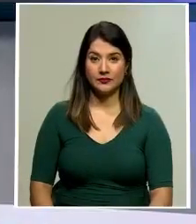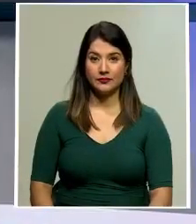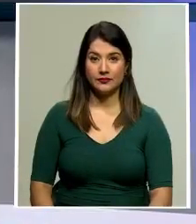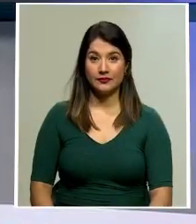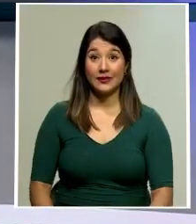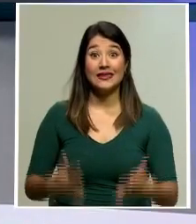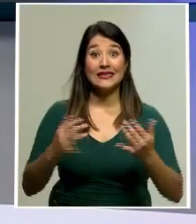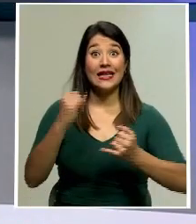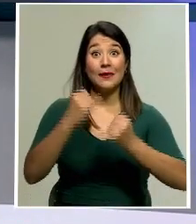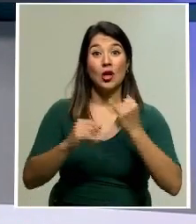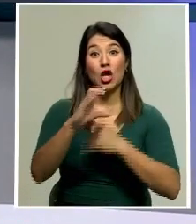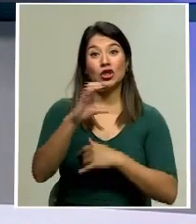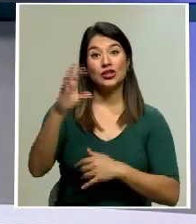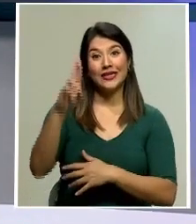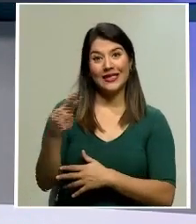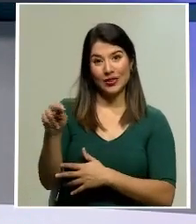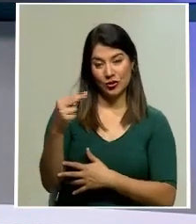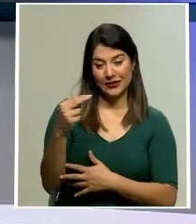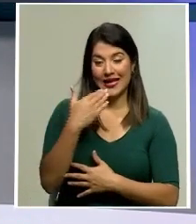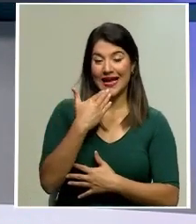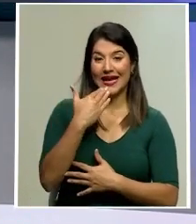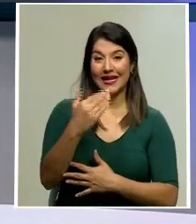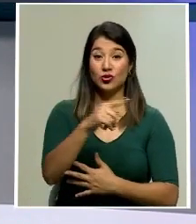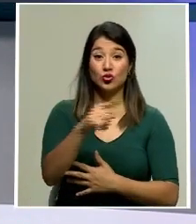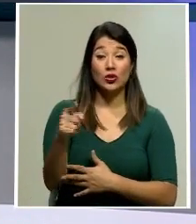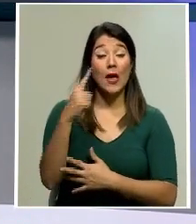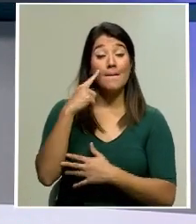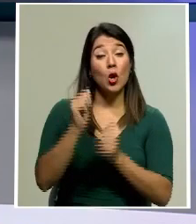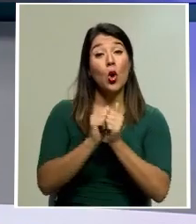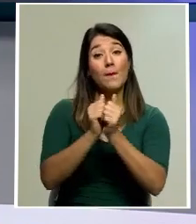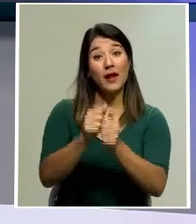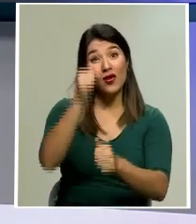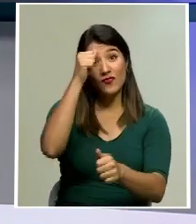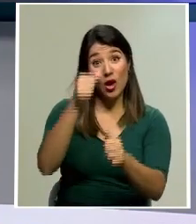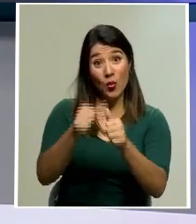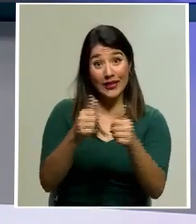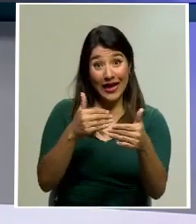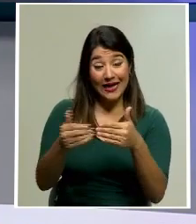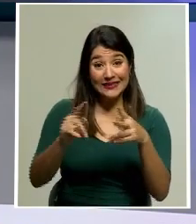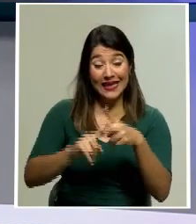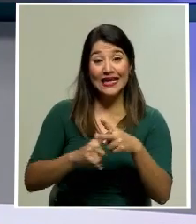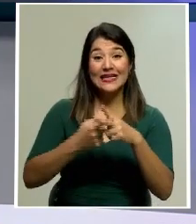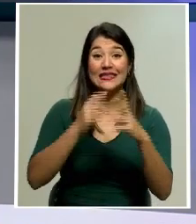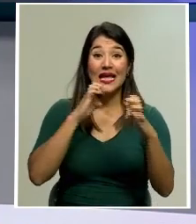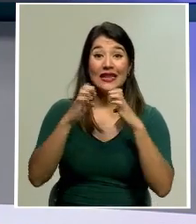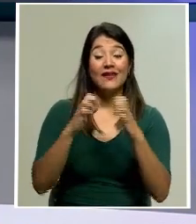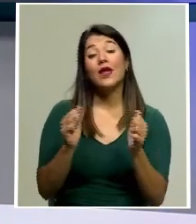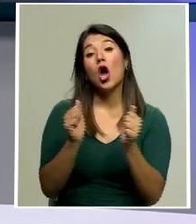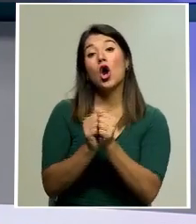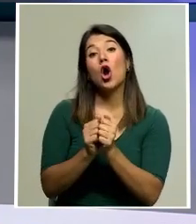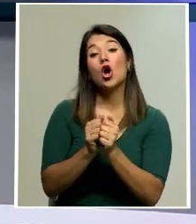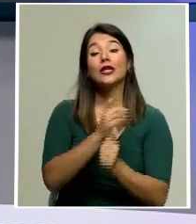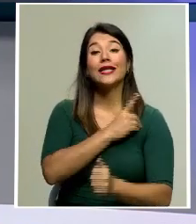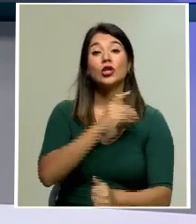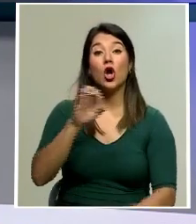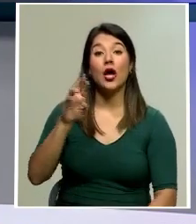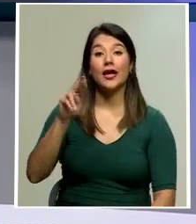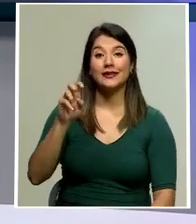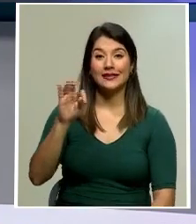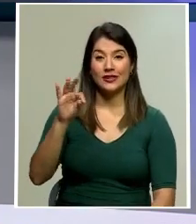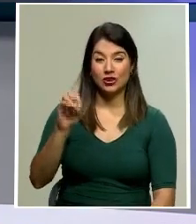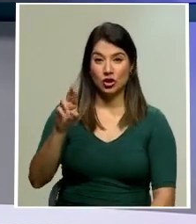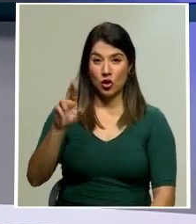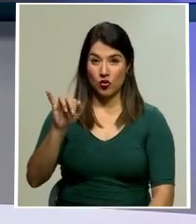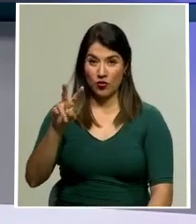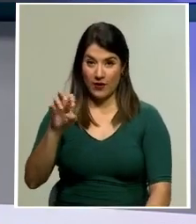Hasta acá nuestra edición estelar de Costa Rica Noticias. Gracias por su compañía. Recuerde que en minutos estaremos con conversaciones con Ernesto Rivera y a partir de